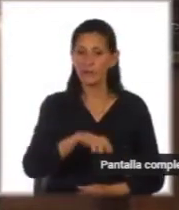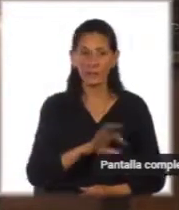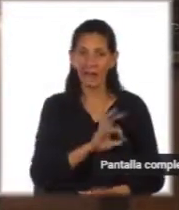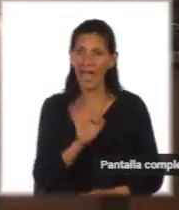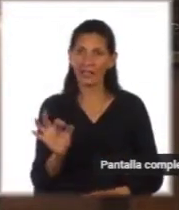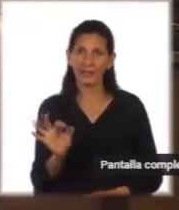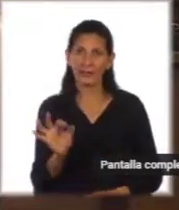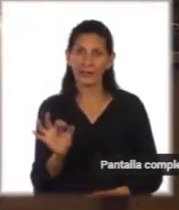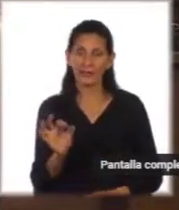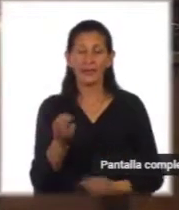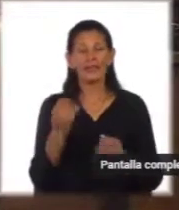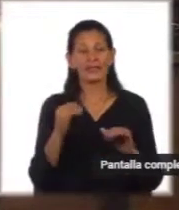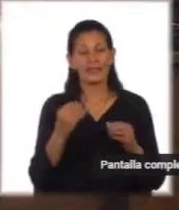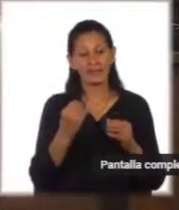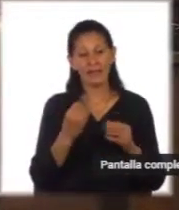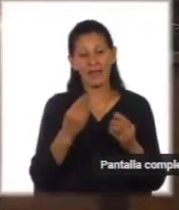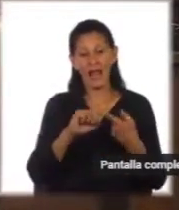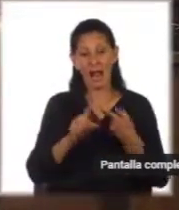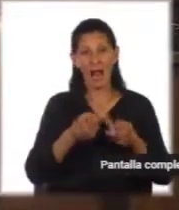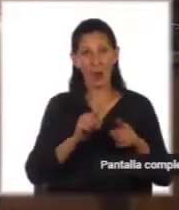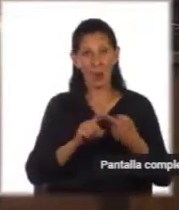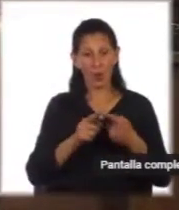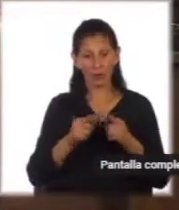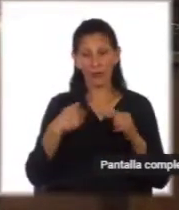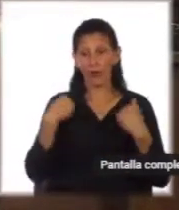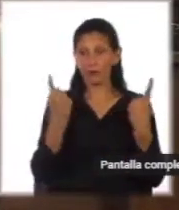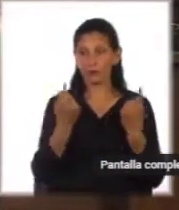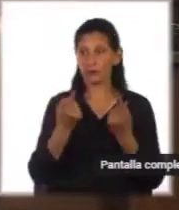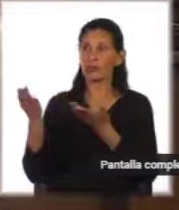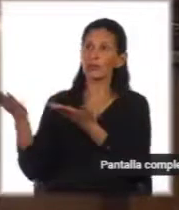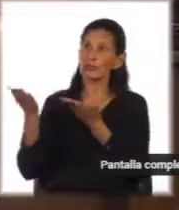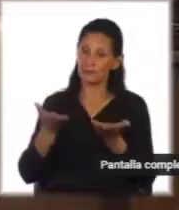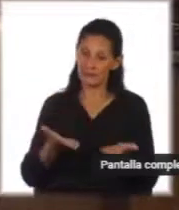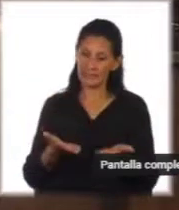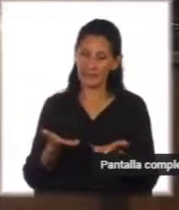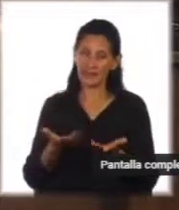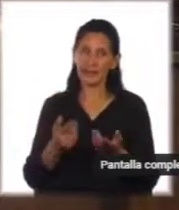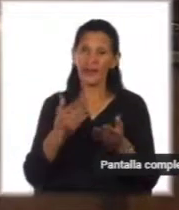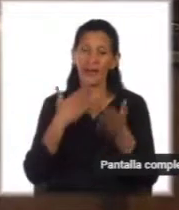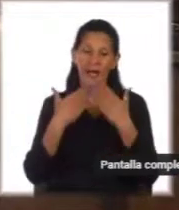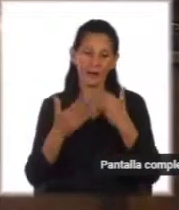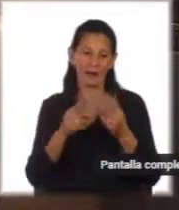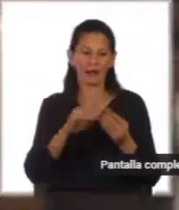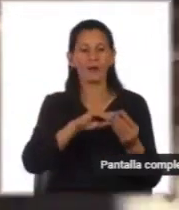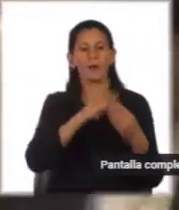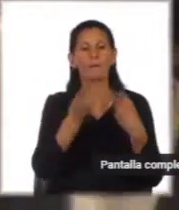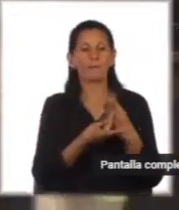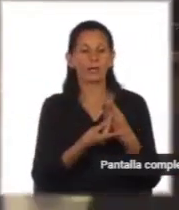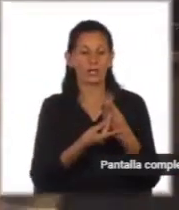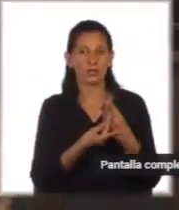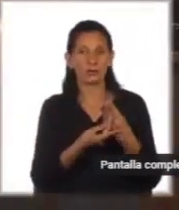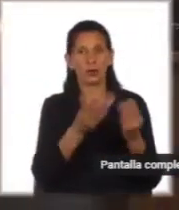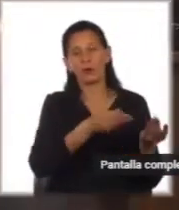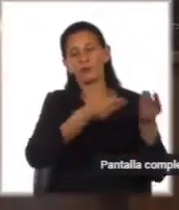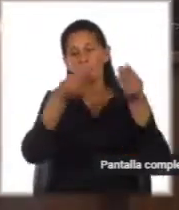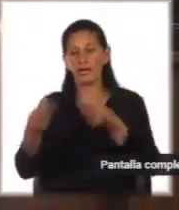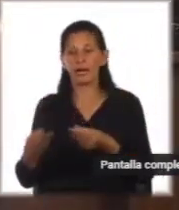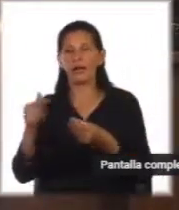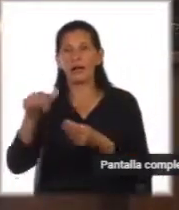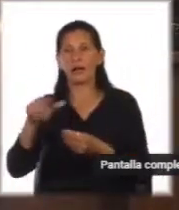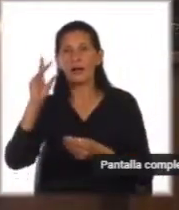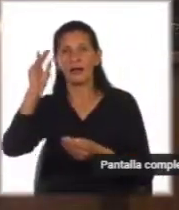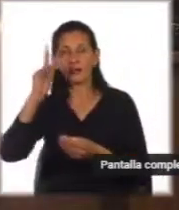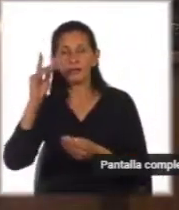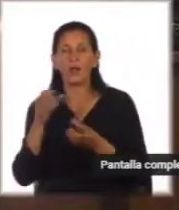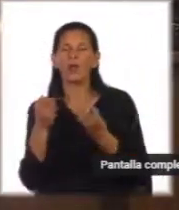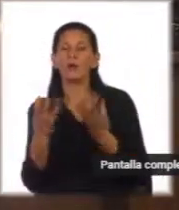el acuerdo que teníamos era recibirlos y pasar el proyecto a esta Cámara porque los